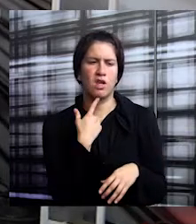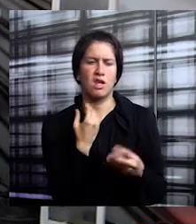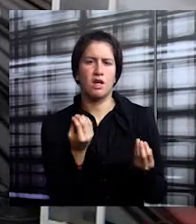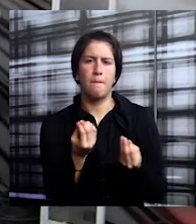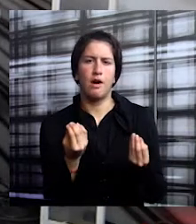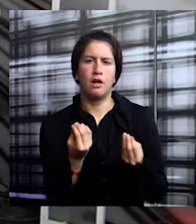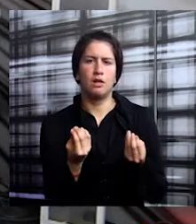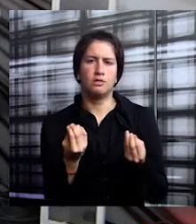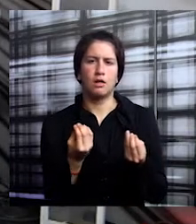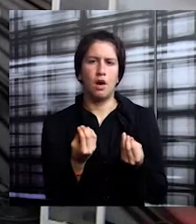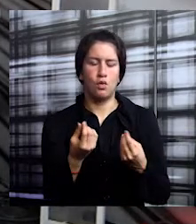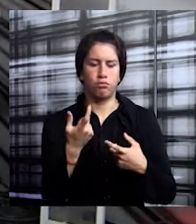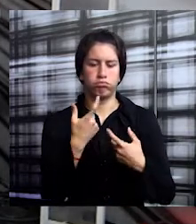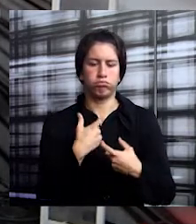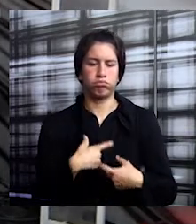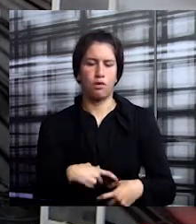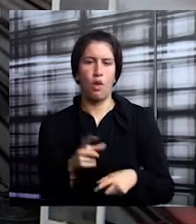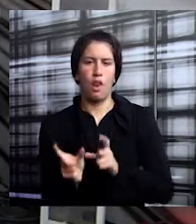calle Condel?